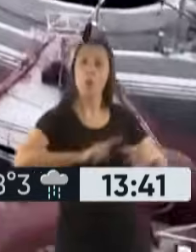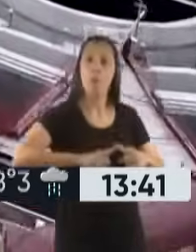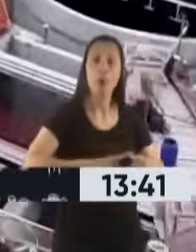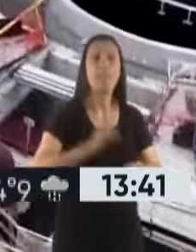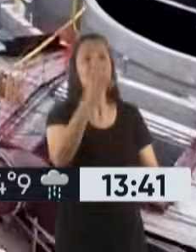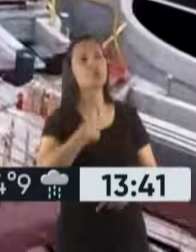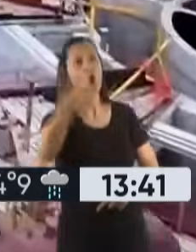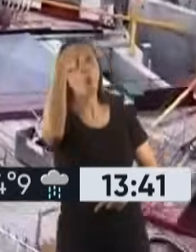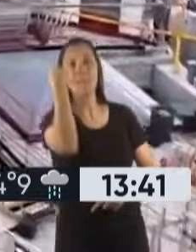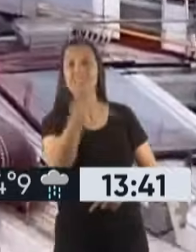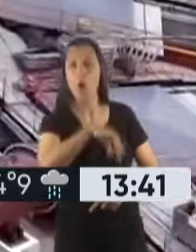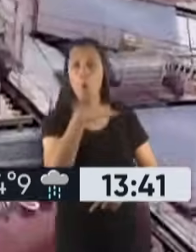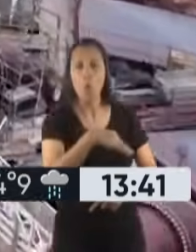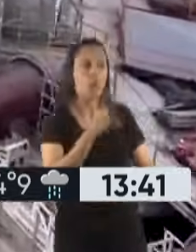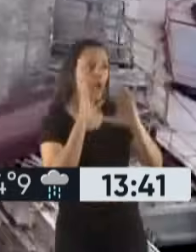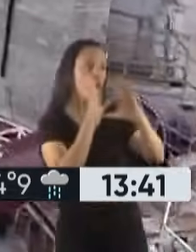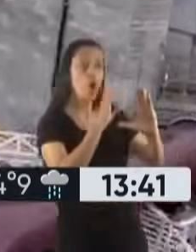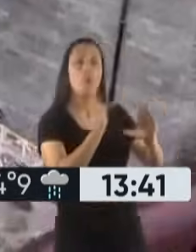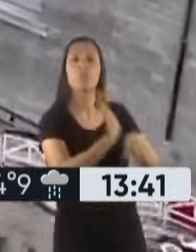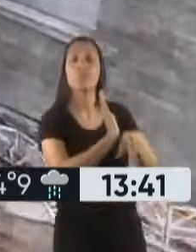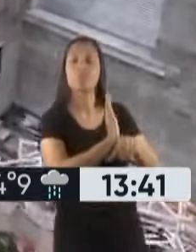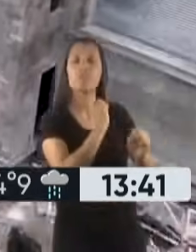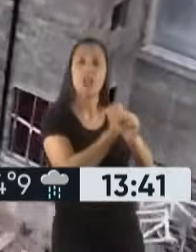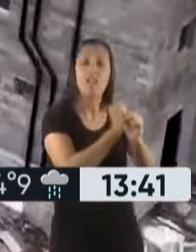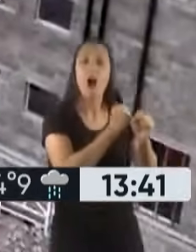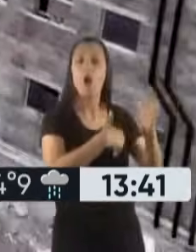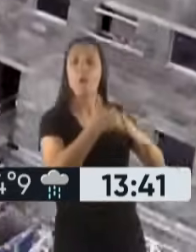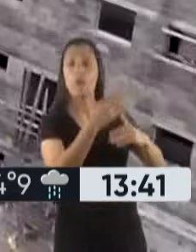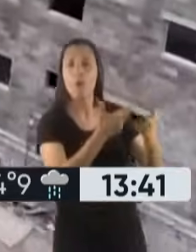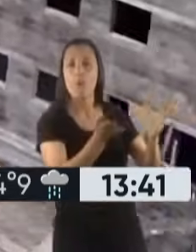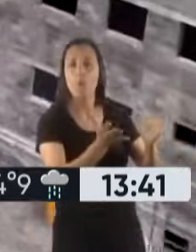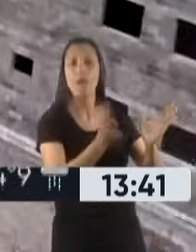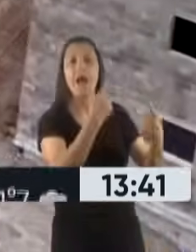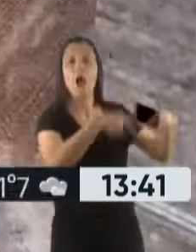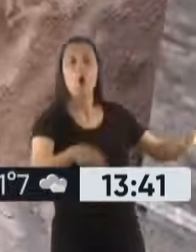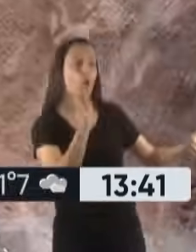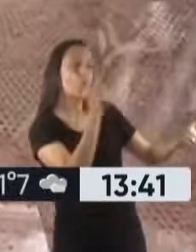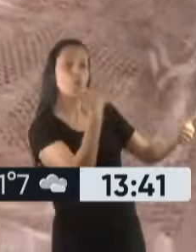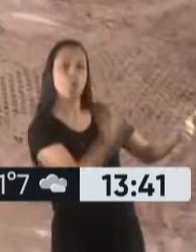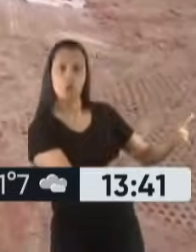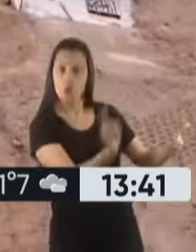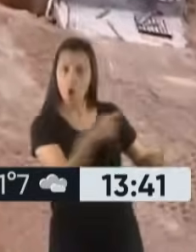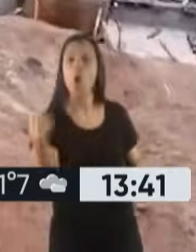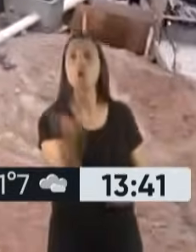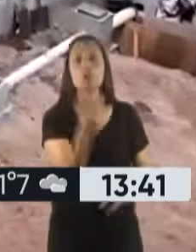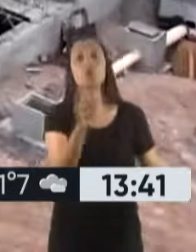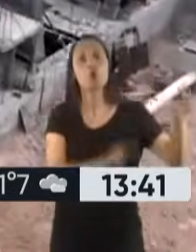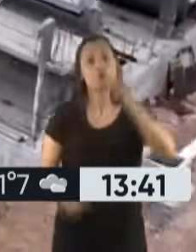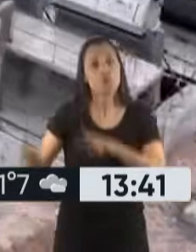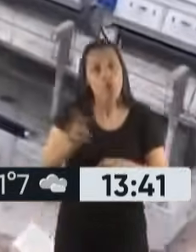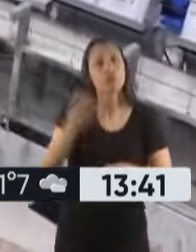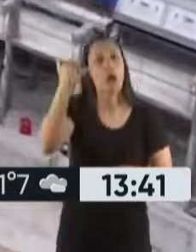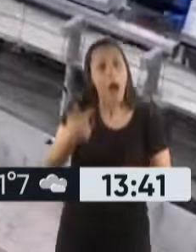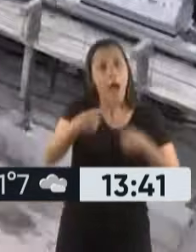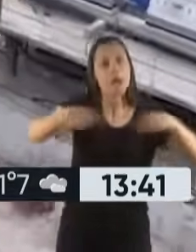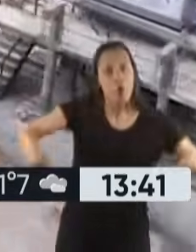solamente pensando en hacer cosas agradables. Vinimos a la política obligados